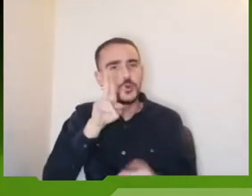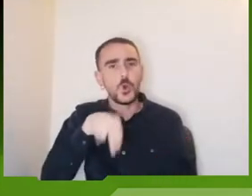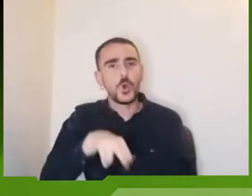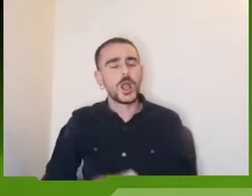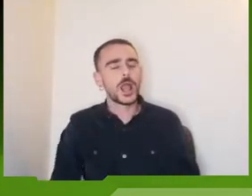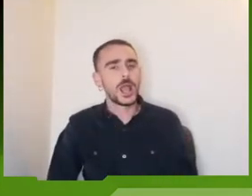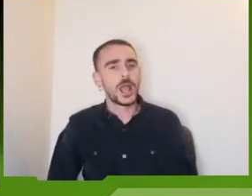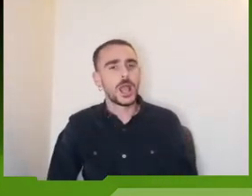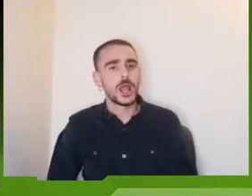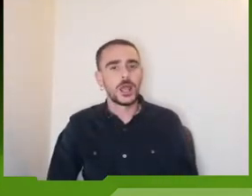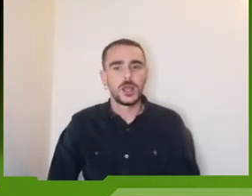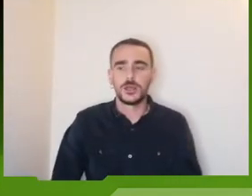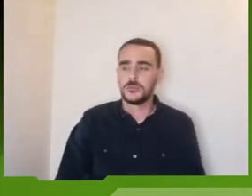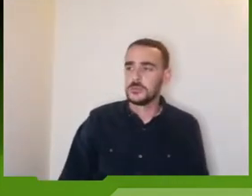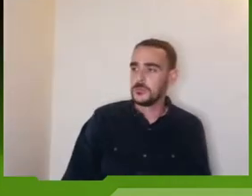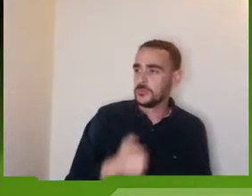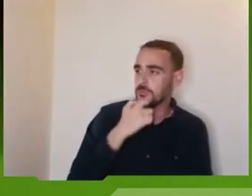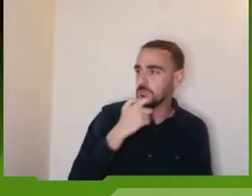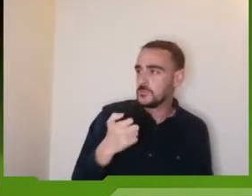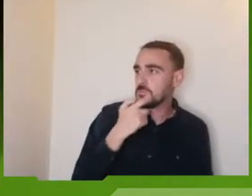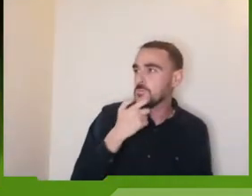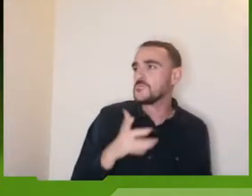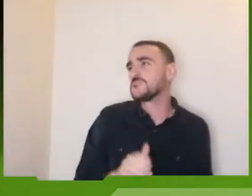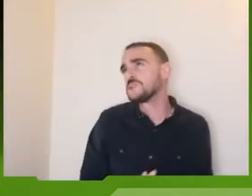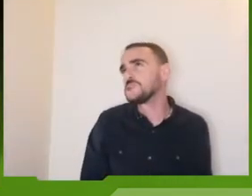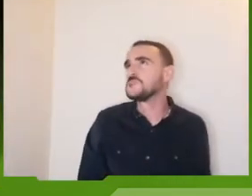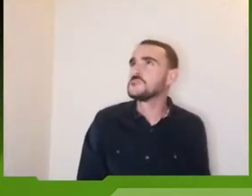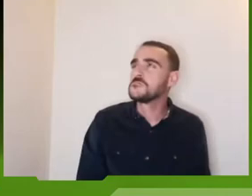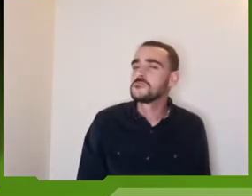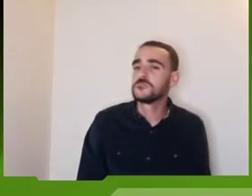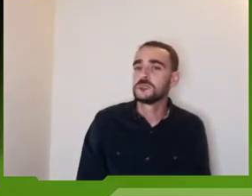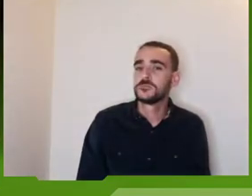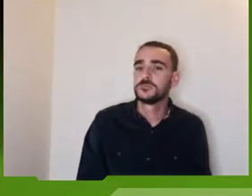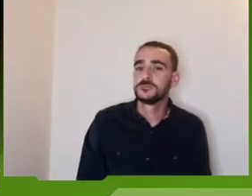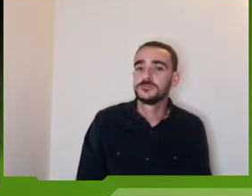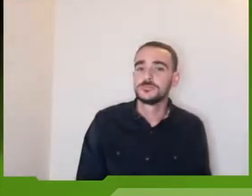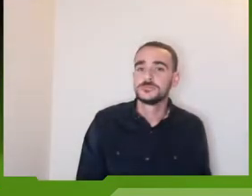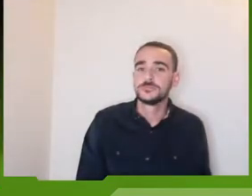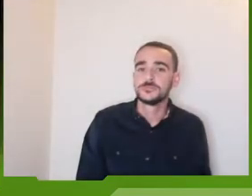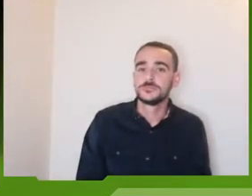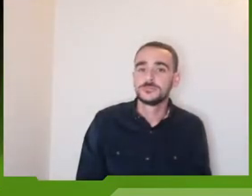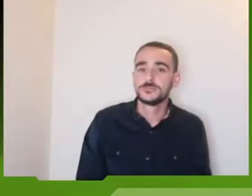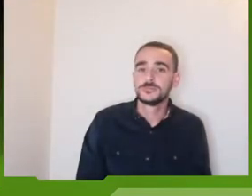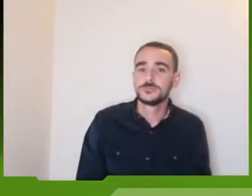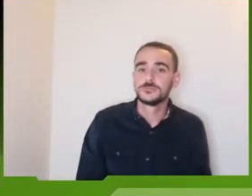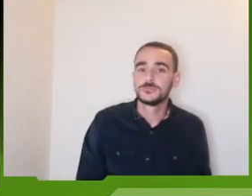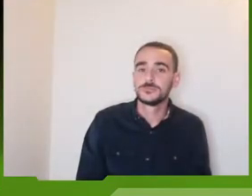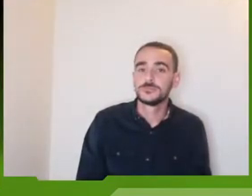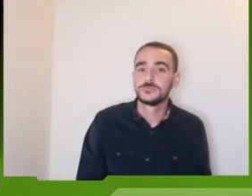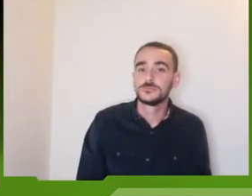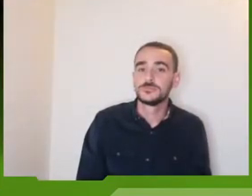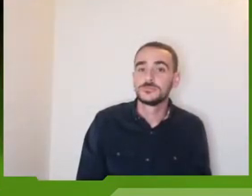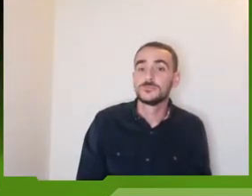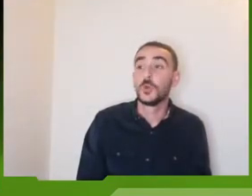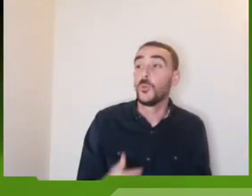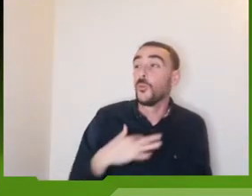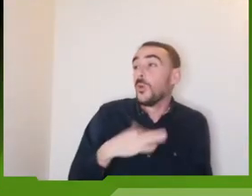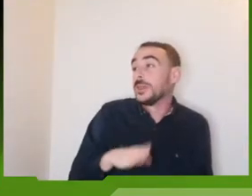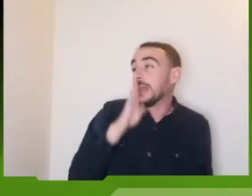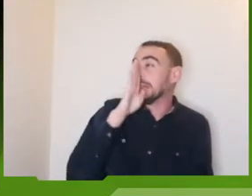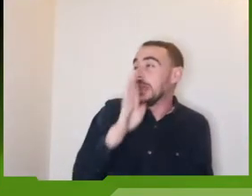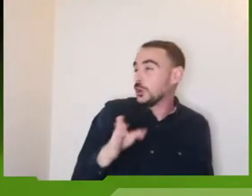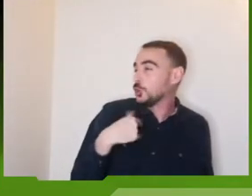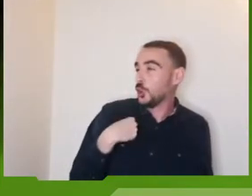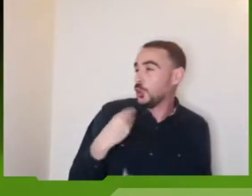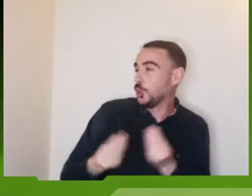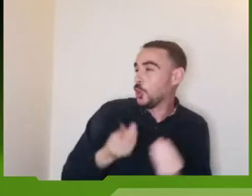Pues creo que, o sea, si lo dices es porque no lo he hecho estos directos y te creo, pero